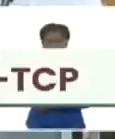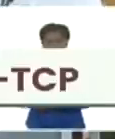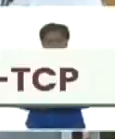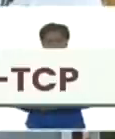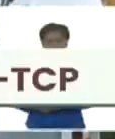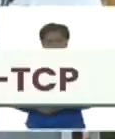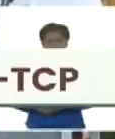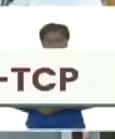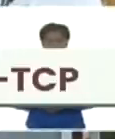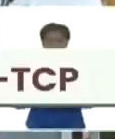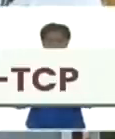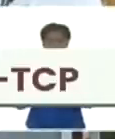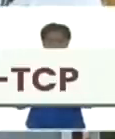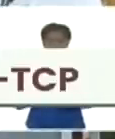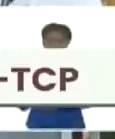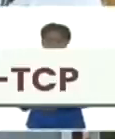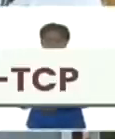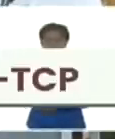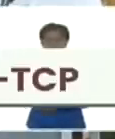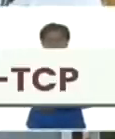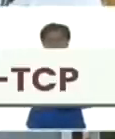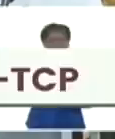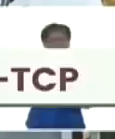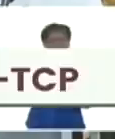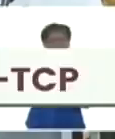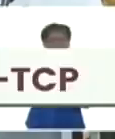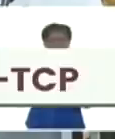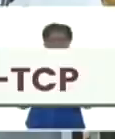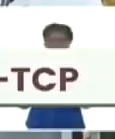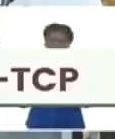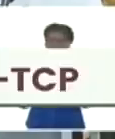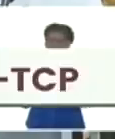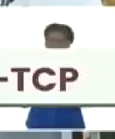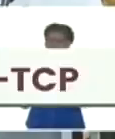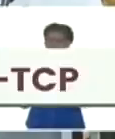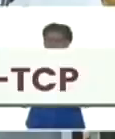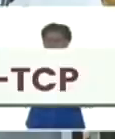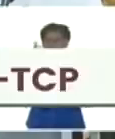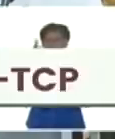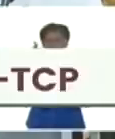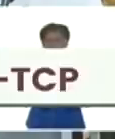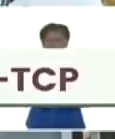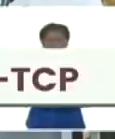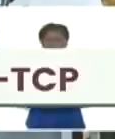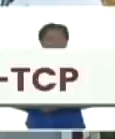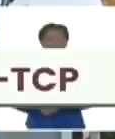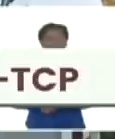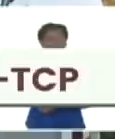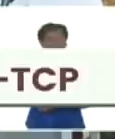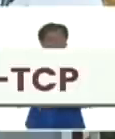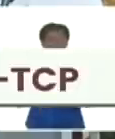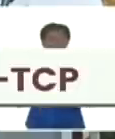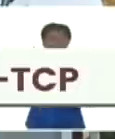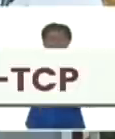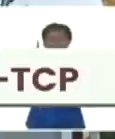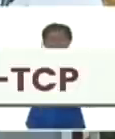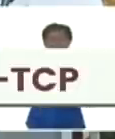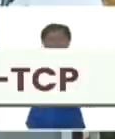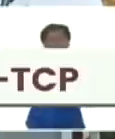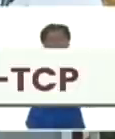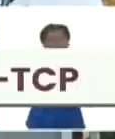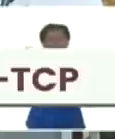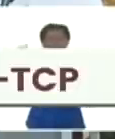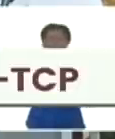el proyecto más solidario y más noble que se ha instalado en nuestra región a lo largo de